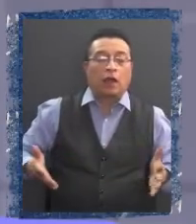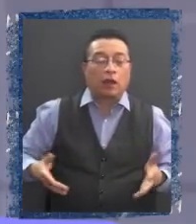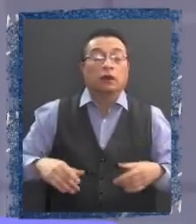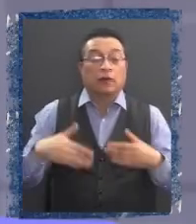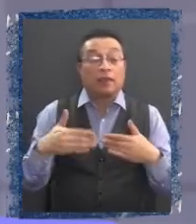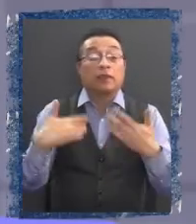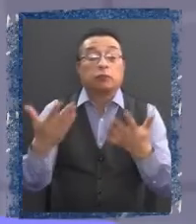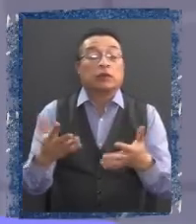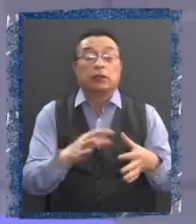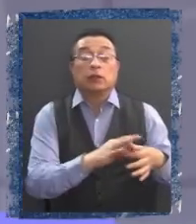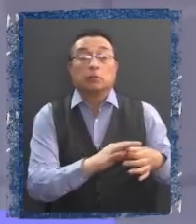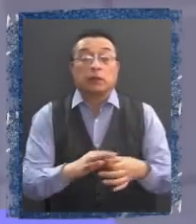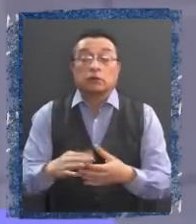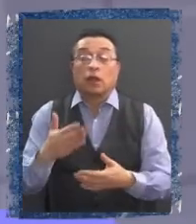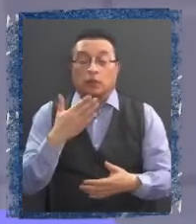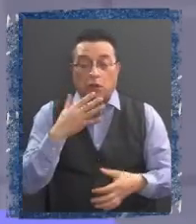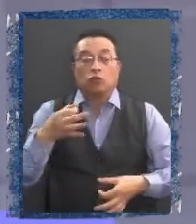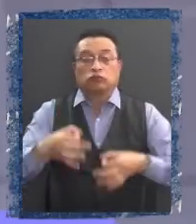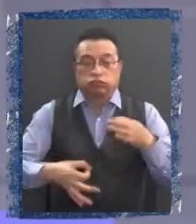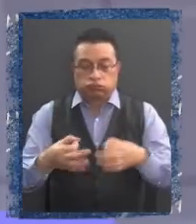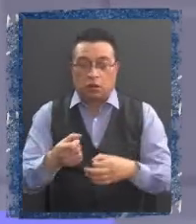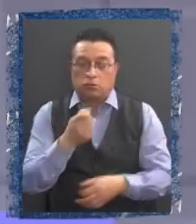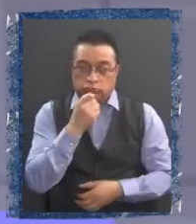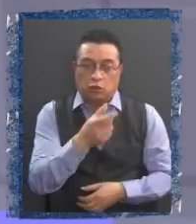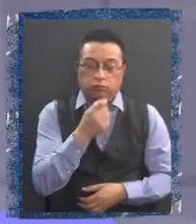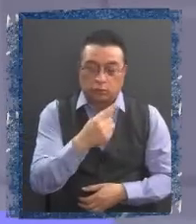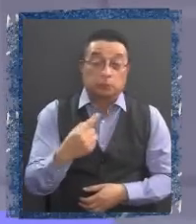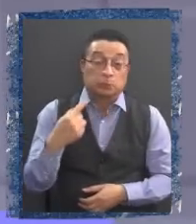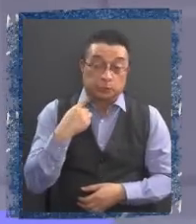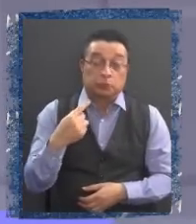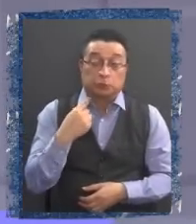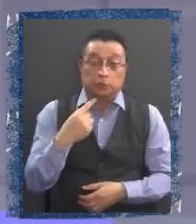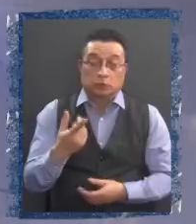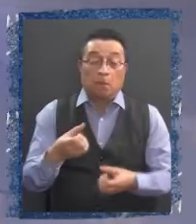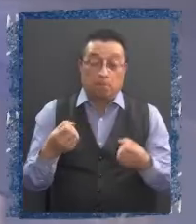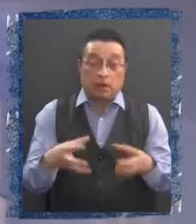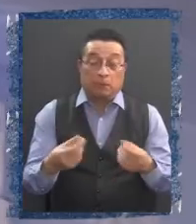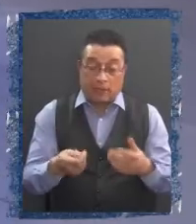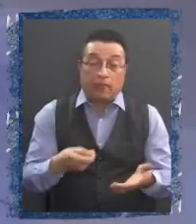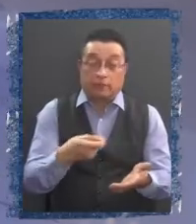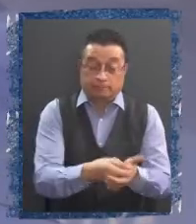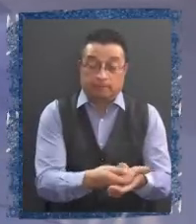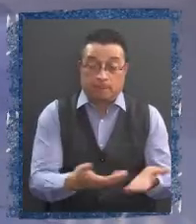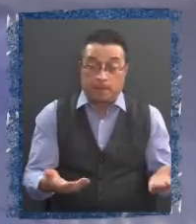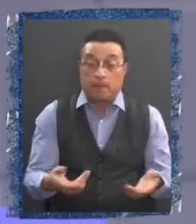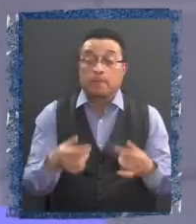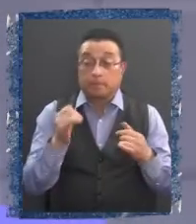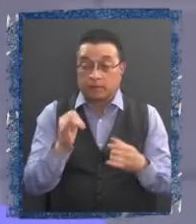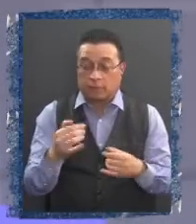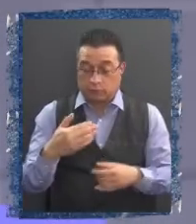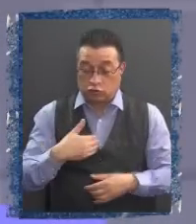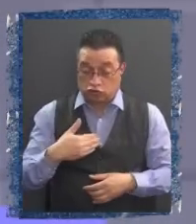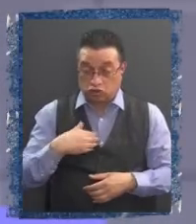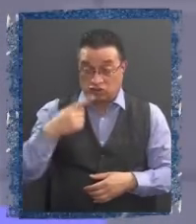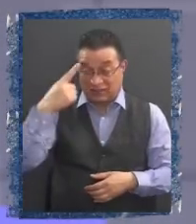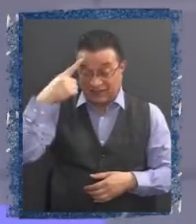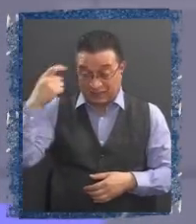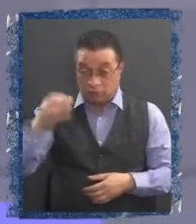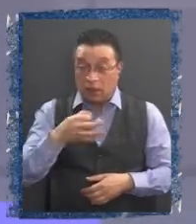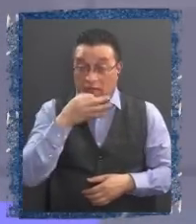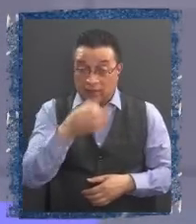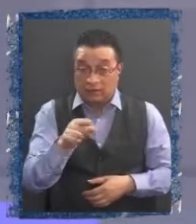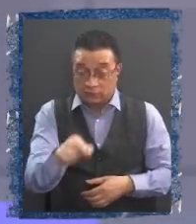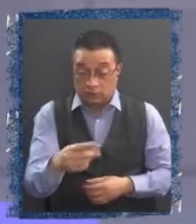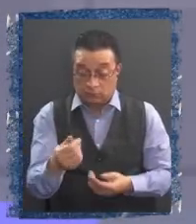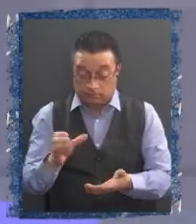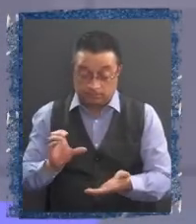y claro, también la judicialización puede jugarte en contra, ¿cierto? Hay recursos que se pierden ahí. Pero yo pienso que lo que está hoy día establecido respecto a que los recursos se